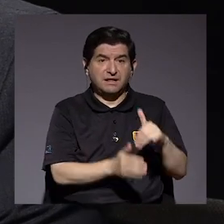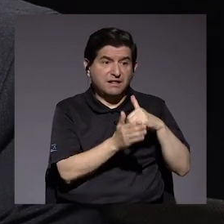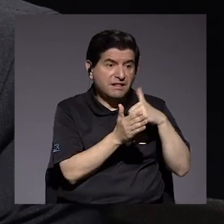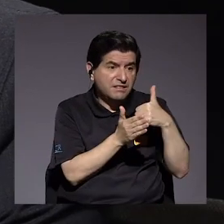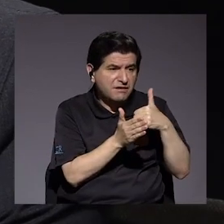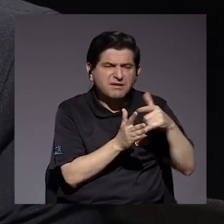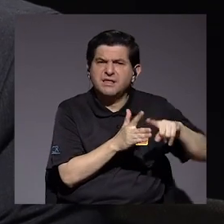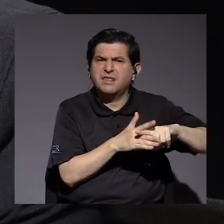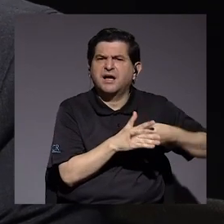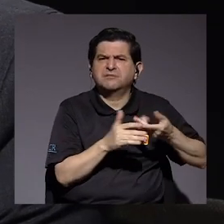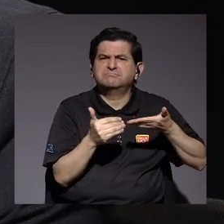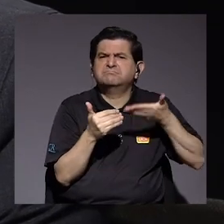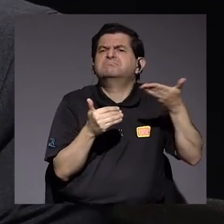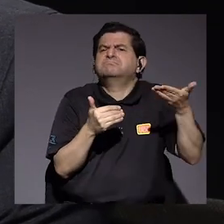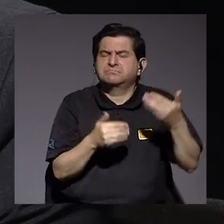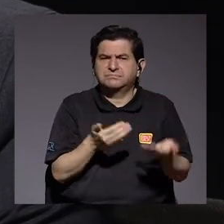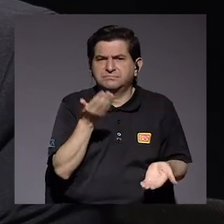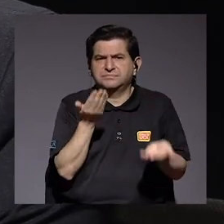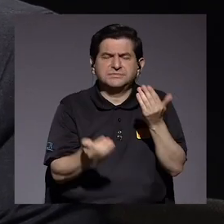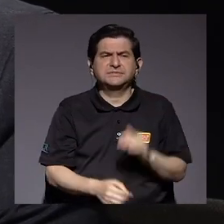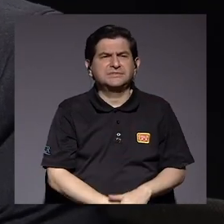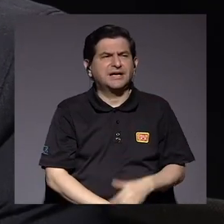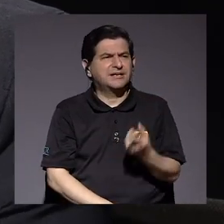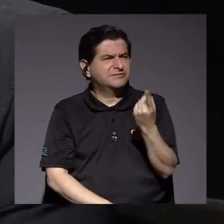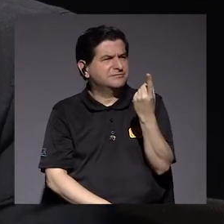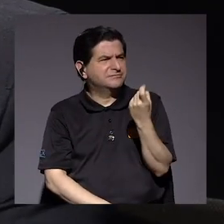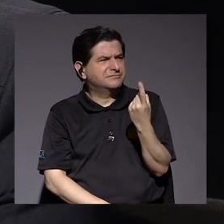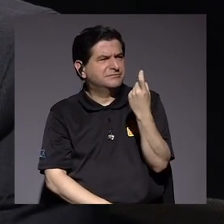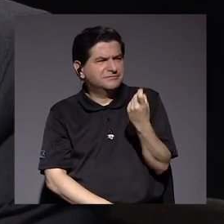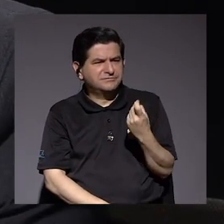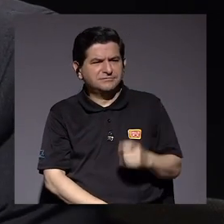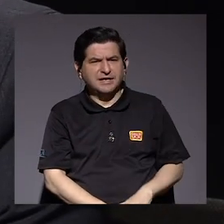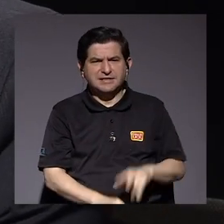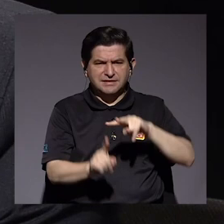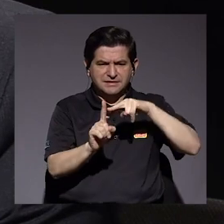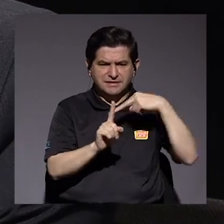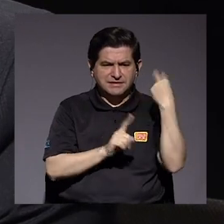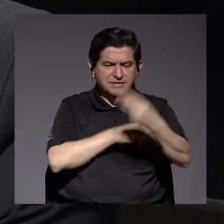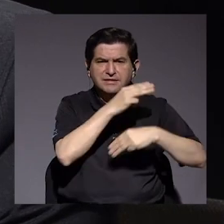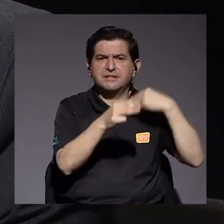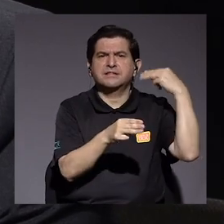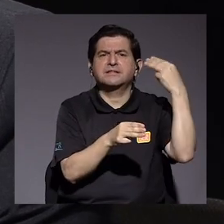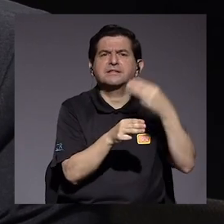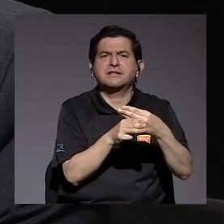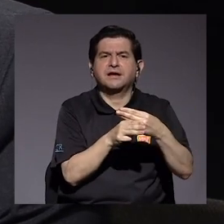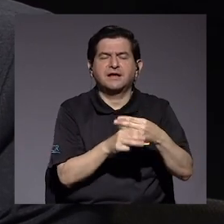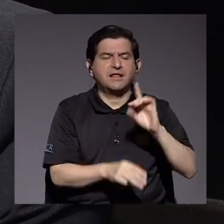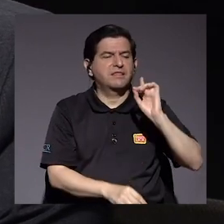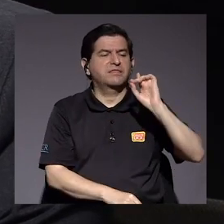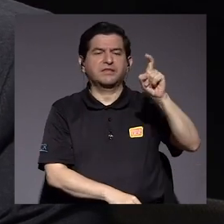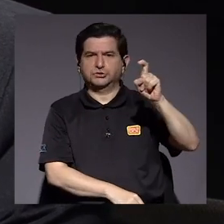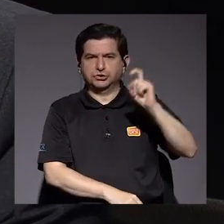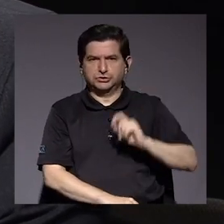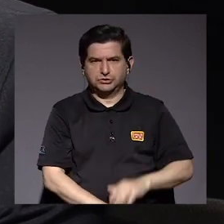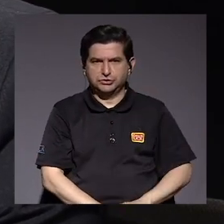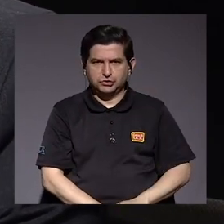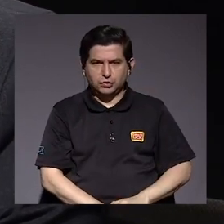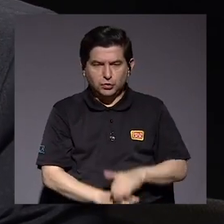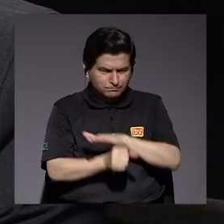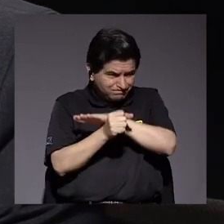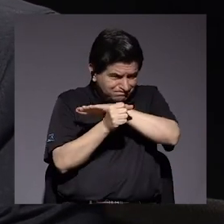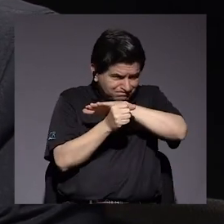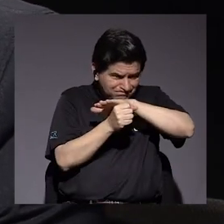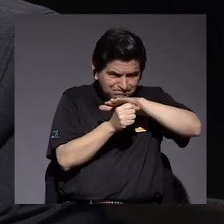que nace un poco de la falta de una cosmovisión un diagnóstico integral